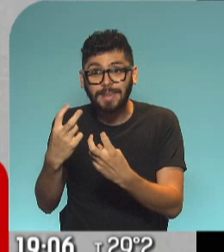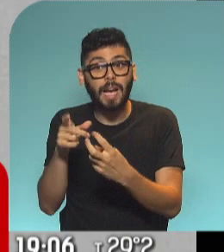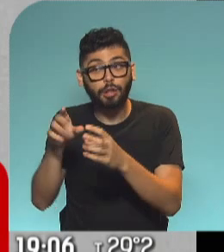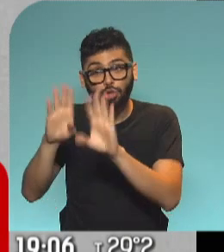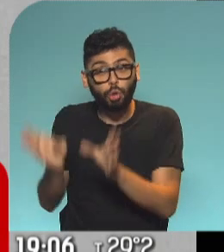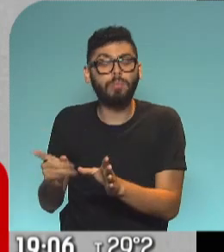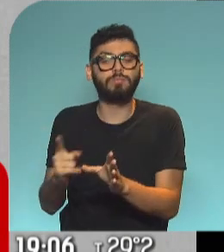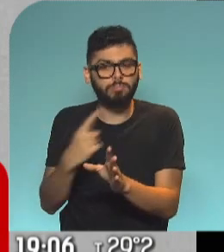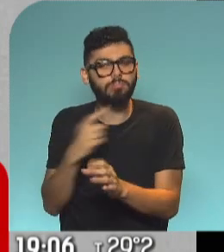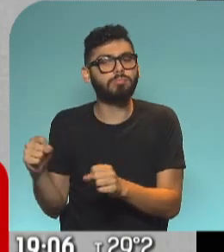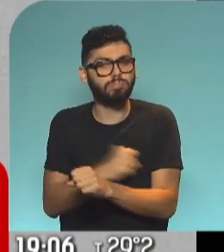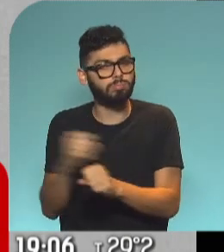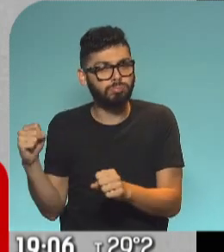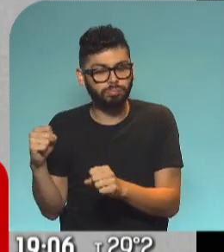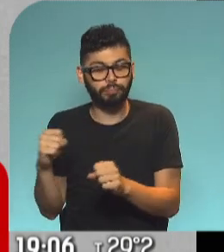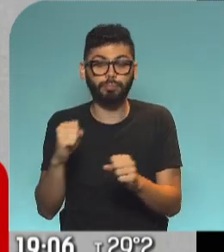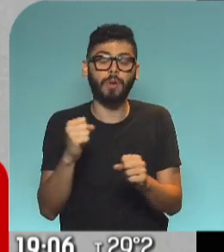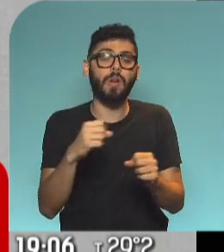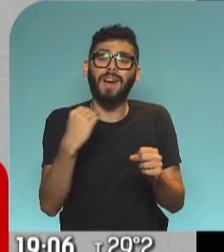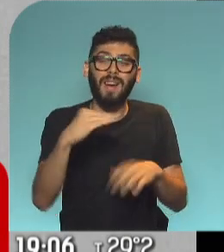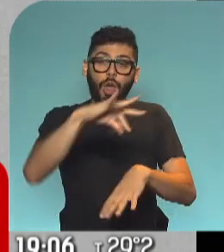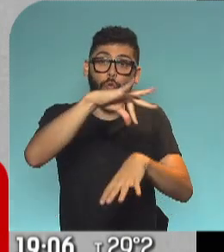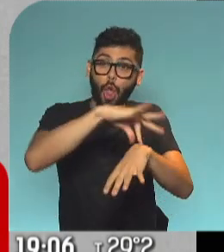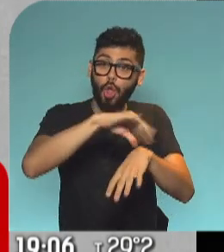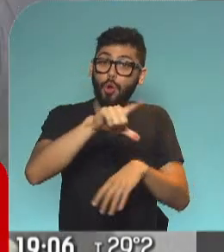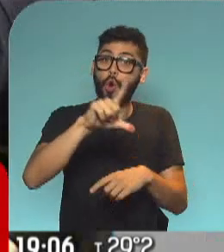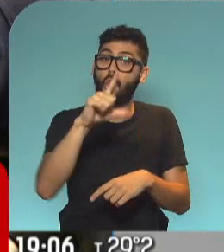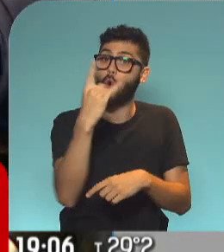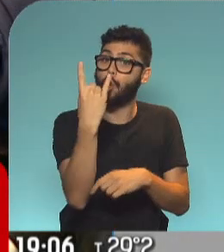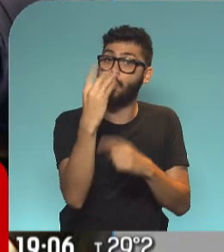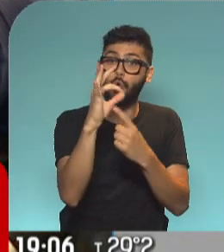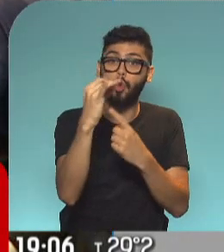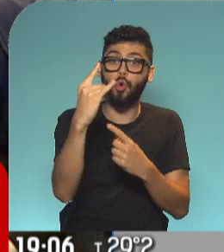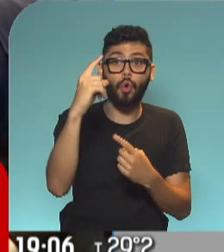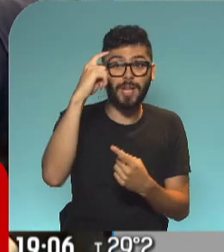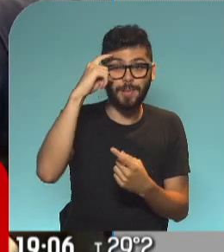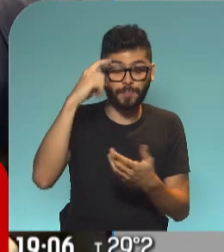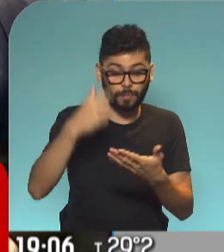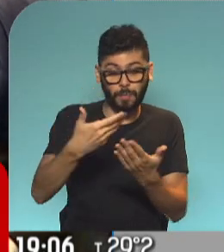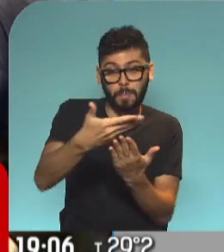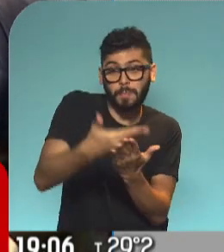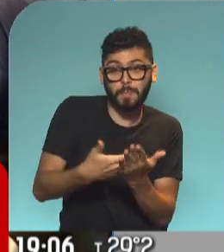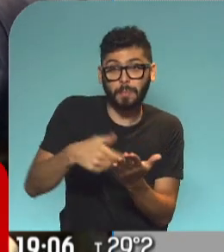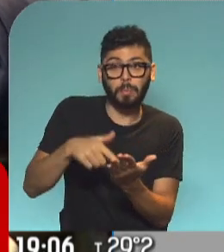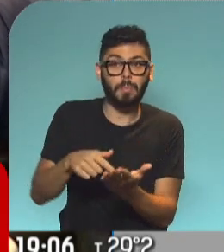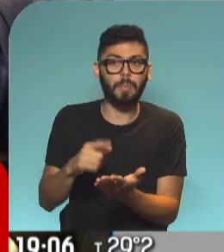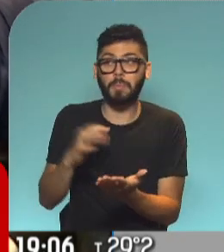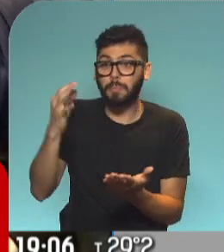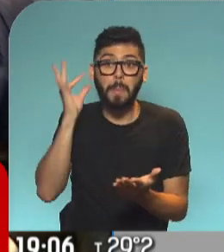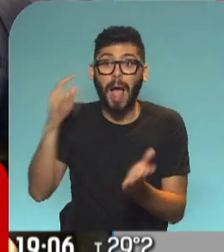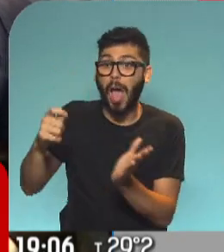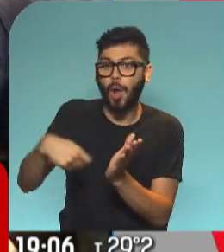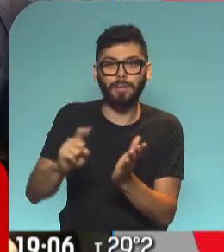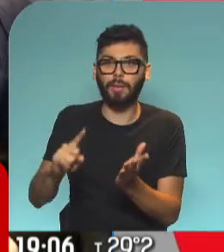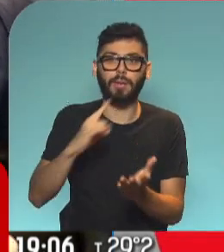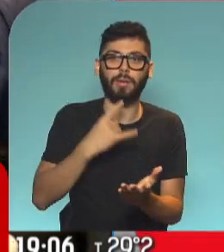que el médico leopoldo luque presentó el documento con la firma falsificada de diego maradona y